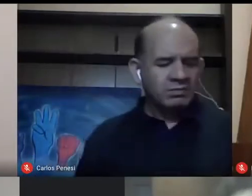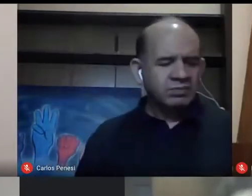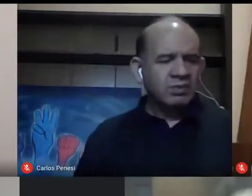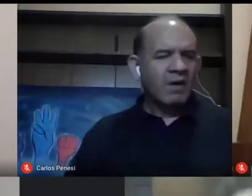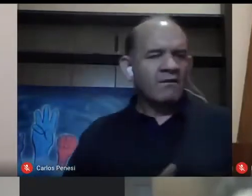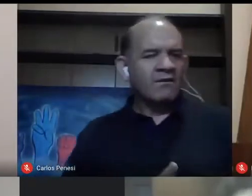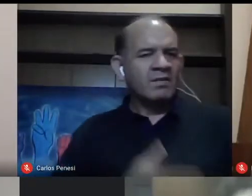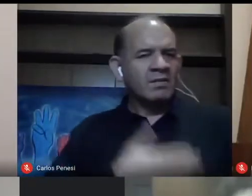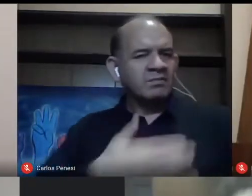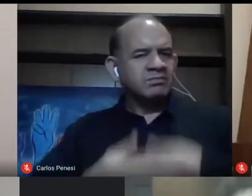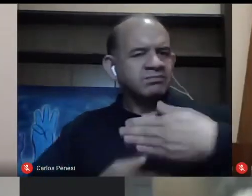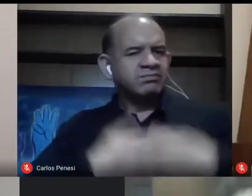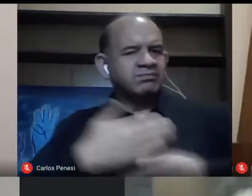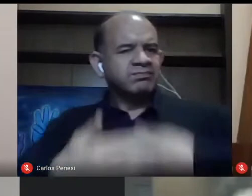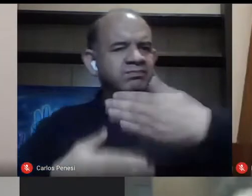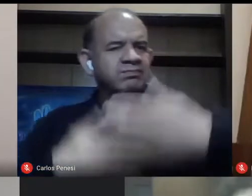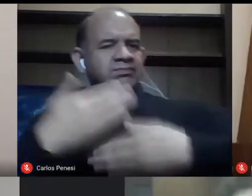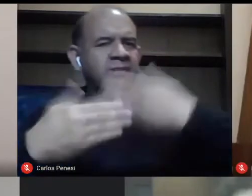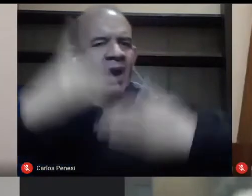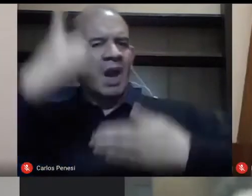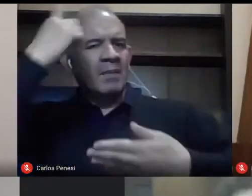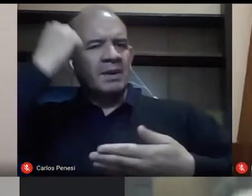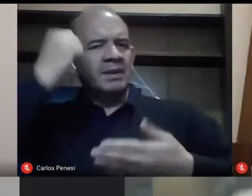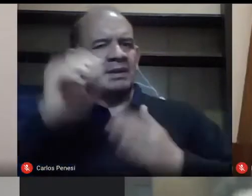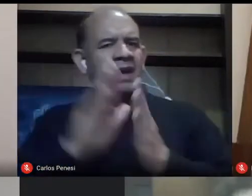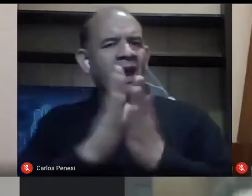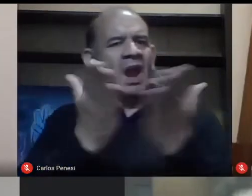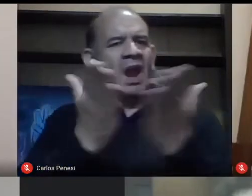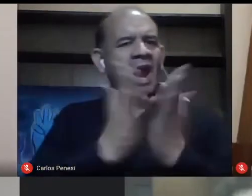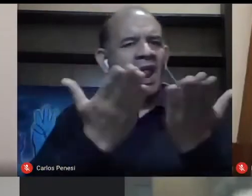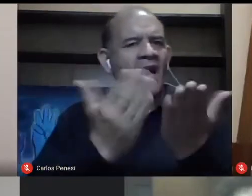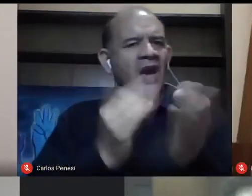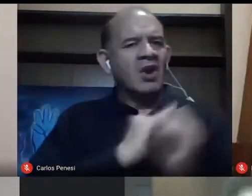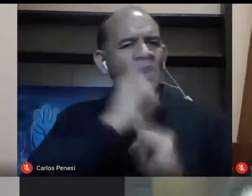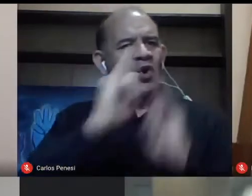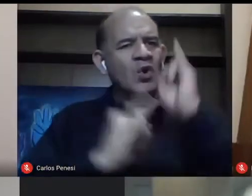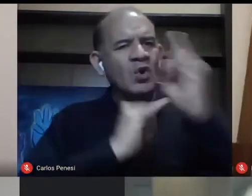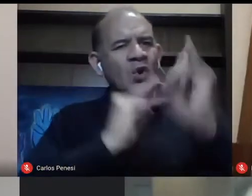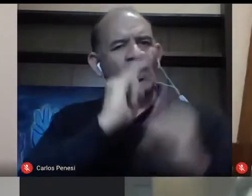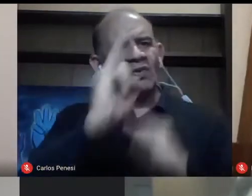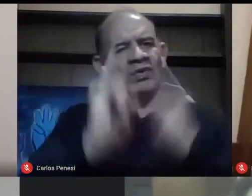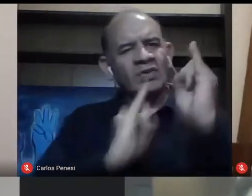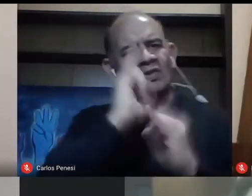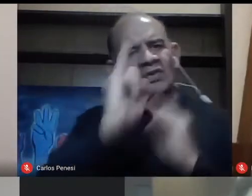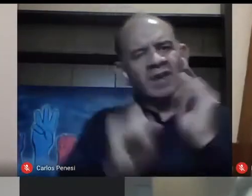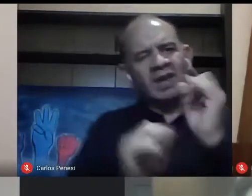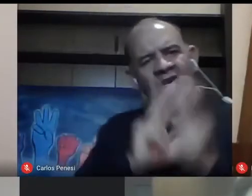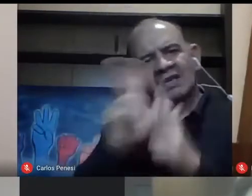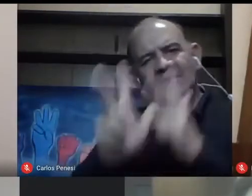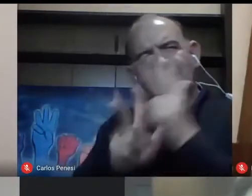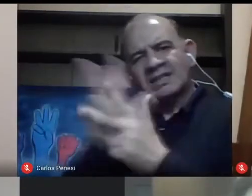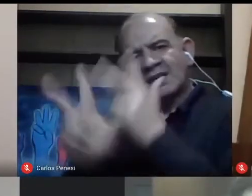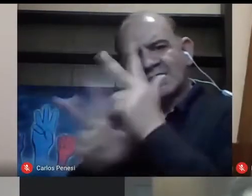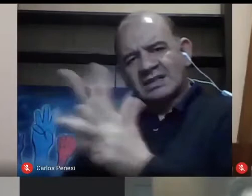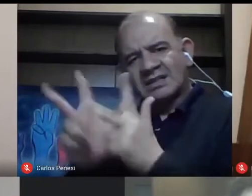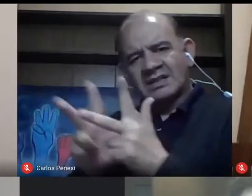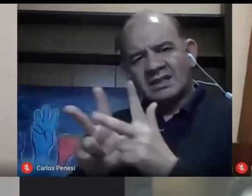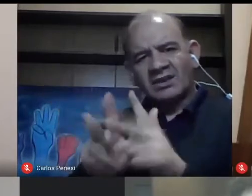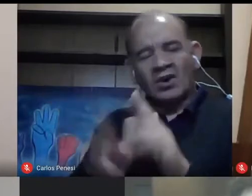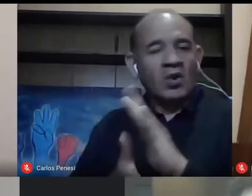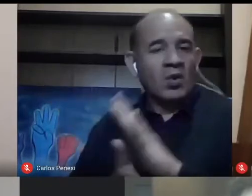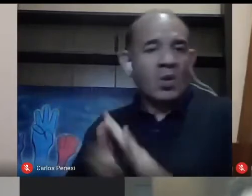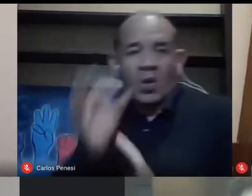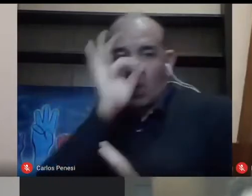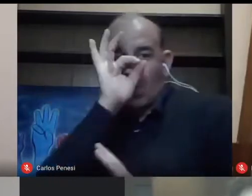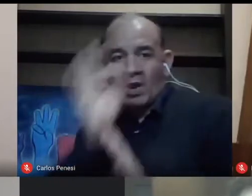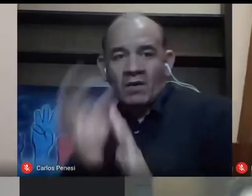poder tener este gusto de acceso a la literatura infantil. Todavía no han accedido a la escuela, no